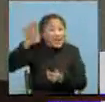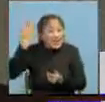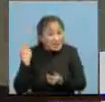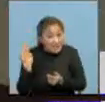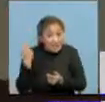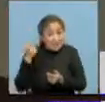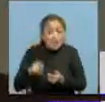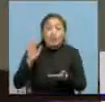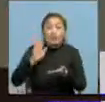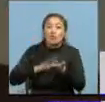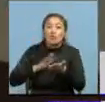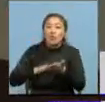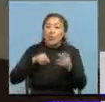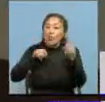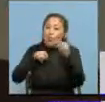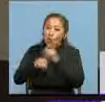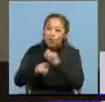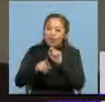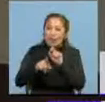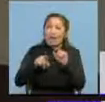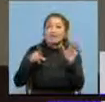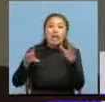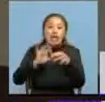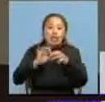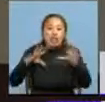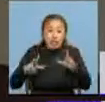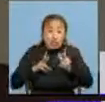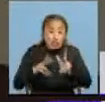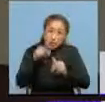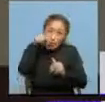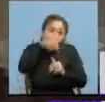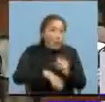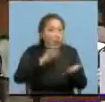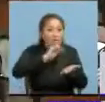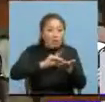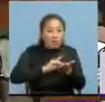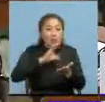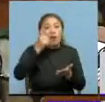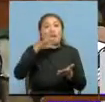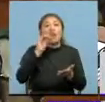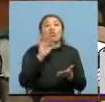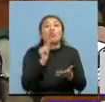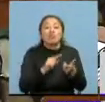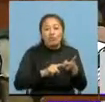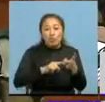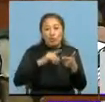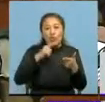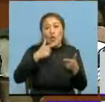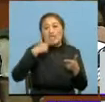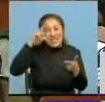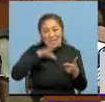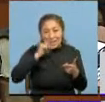que sobre todo violó, que es antidemocrática, por eso lo decían, ¿no?, los diputados Cardoso, Hinojo,